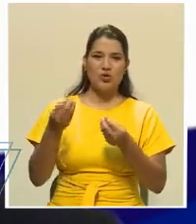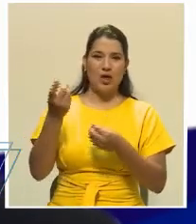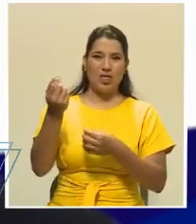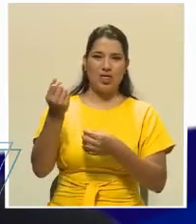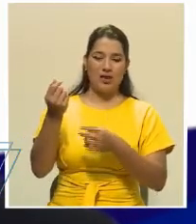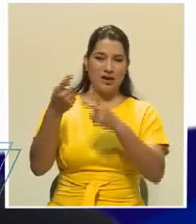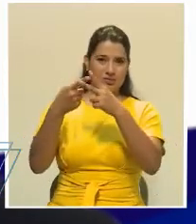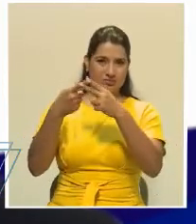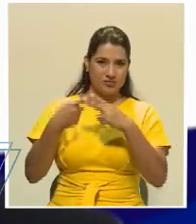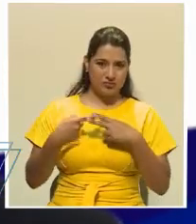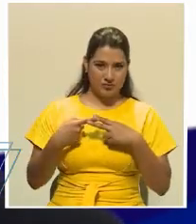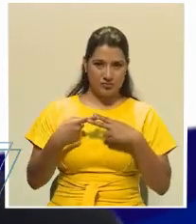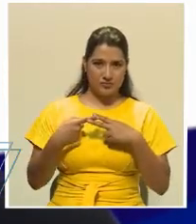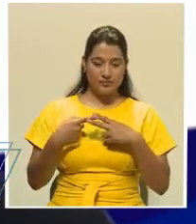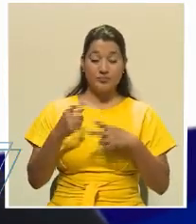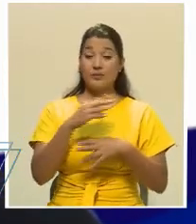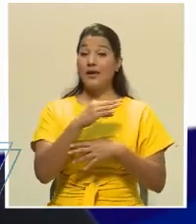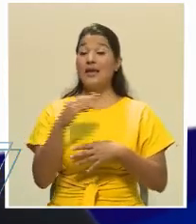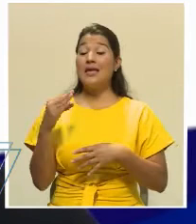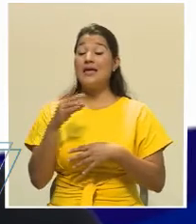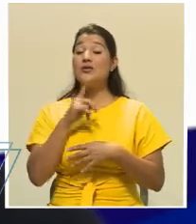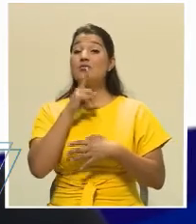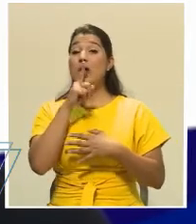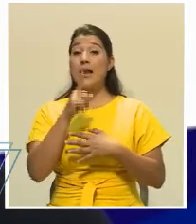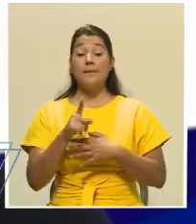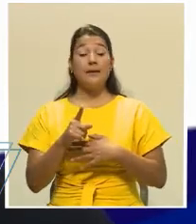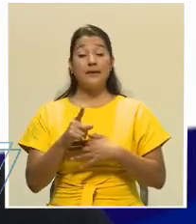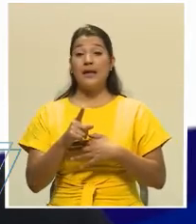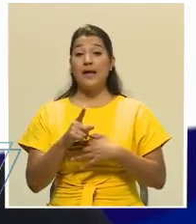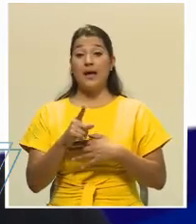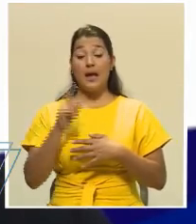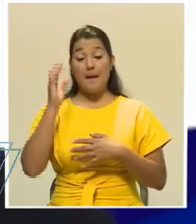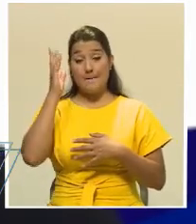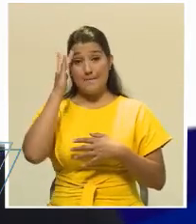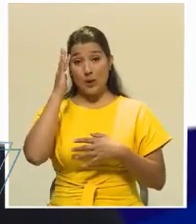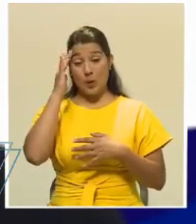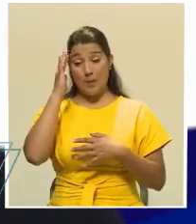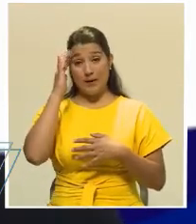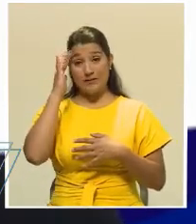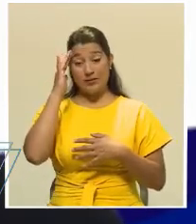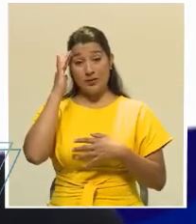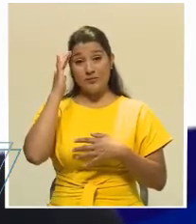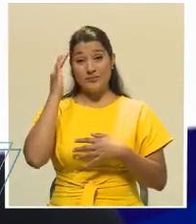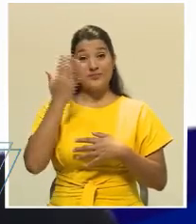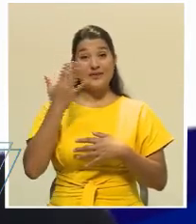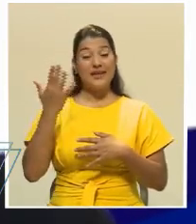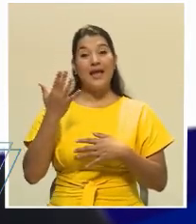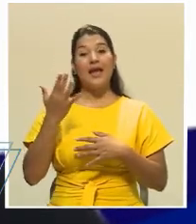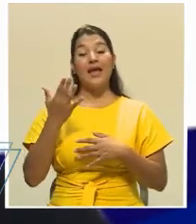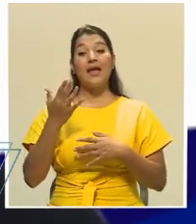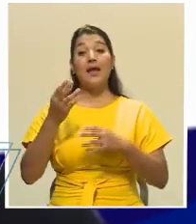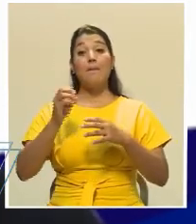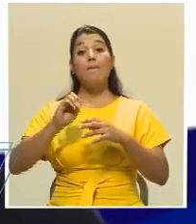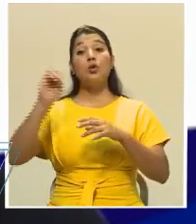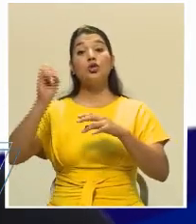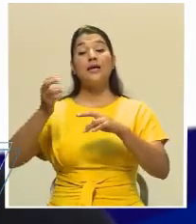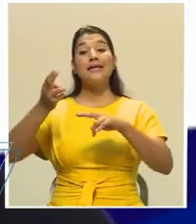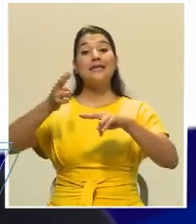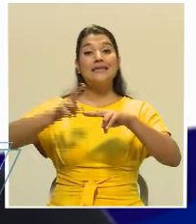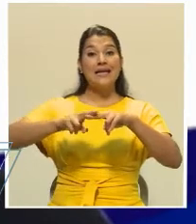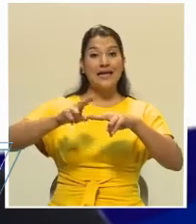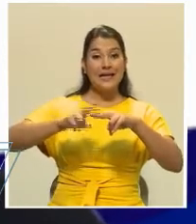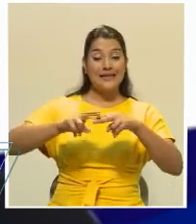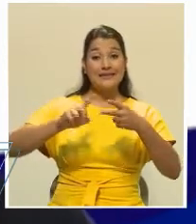grande. Y la verdad que la preocupación es que los intereses y